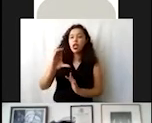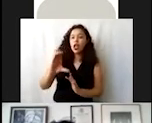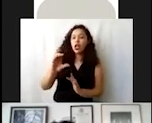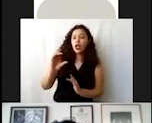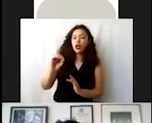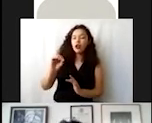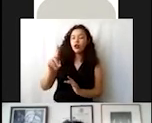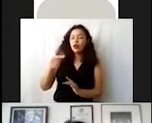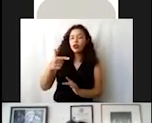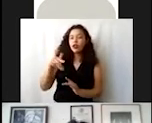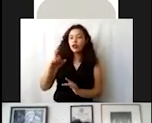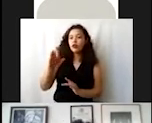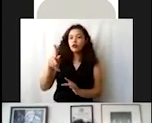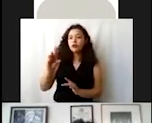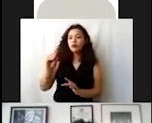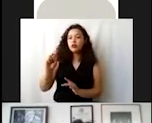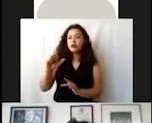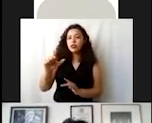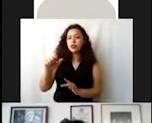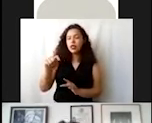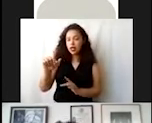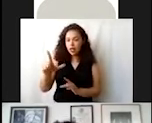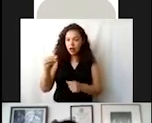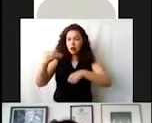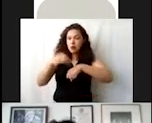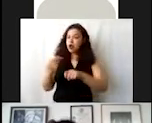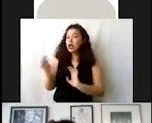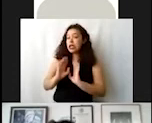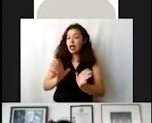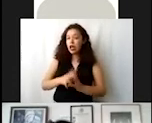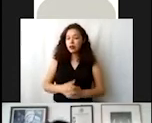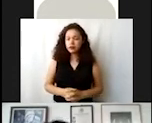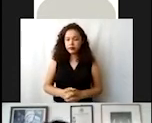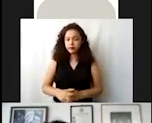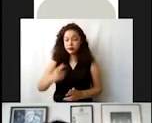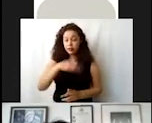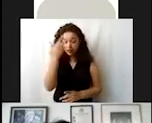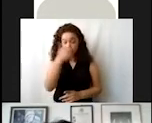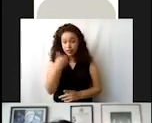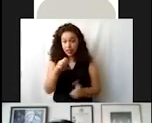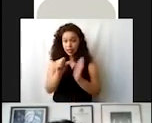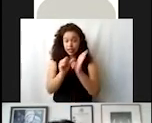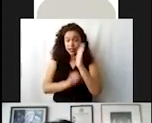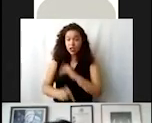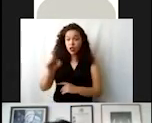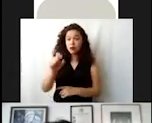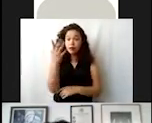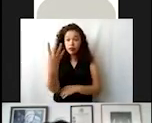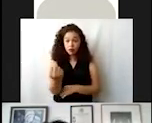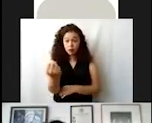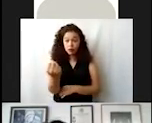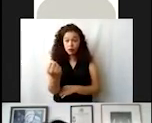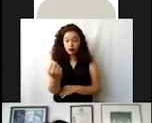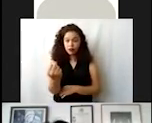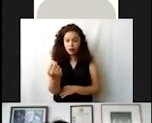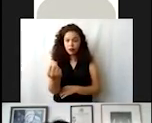Ujú. Fíjense, si ustedes revisan el 29, Ujú. pues no habla